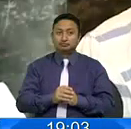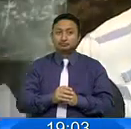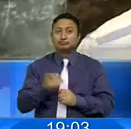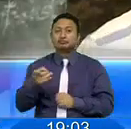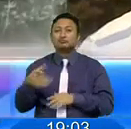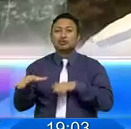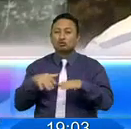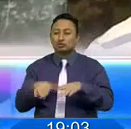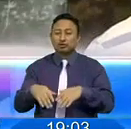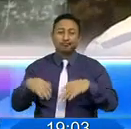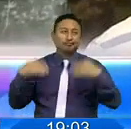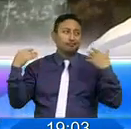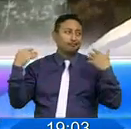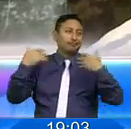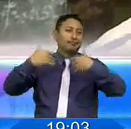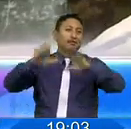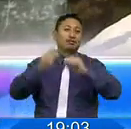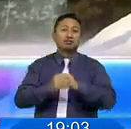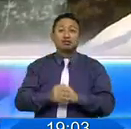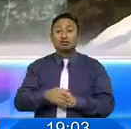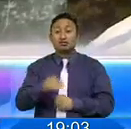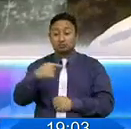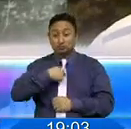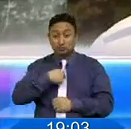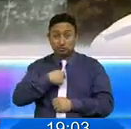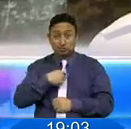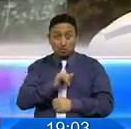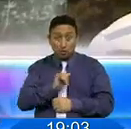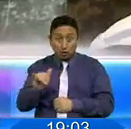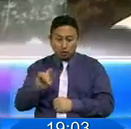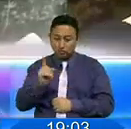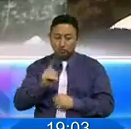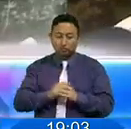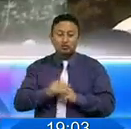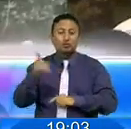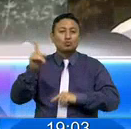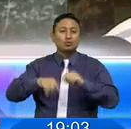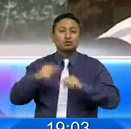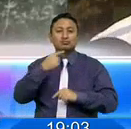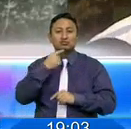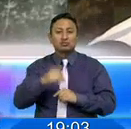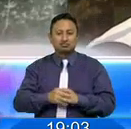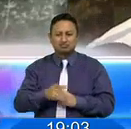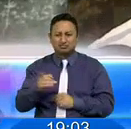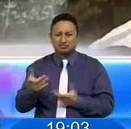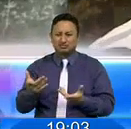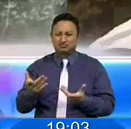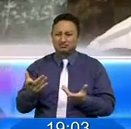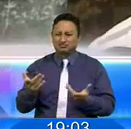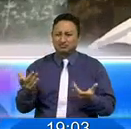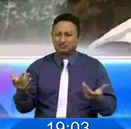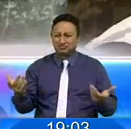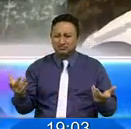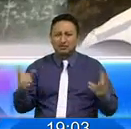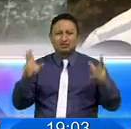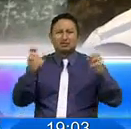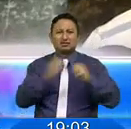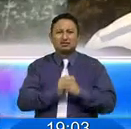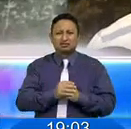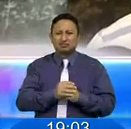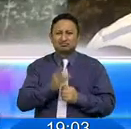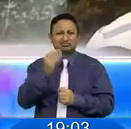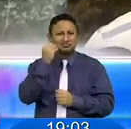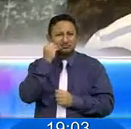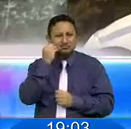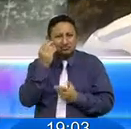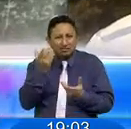decir cualquier cosa y no puede hablar por nosotros no puede decir tanta una cosa tan ridícula porque